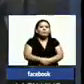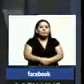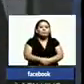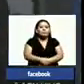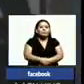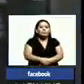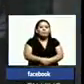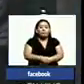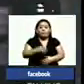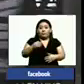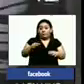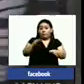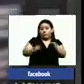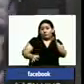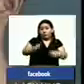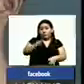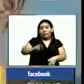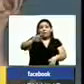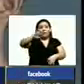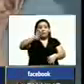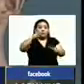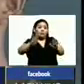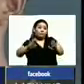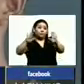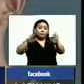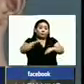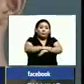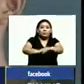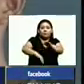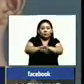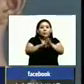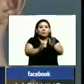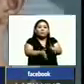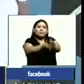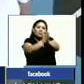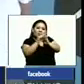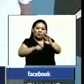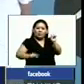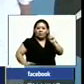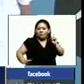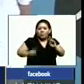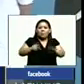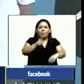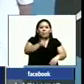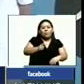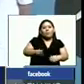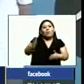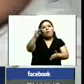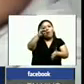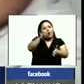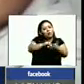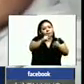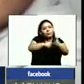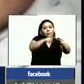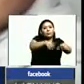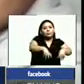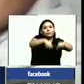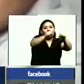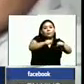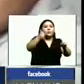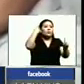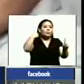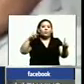El Tribunal Tercero de Sentencia de San Salvador A petición de la defensa Reprogramó la vista pública contra